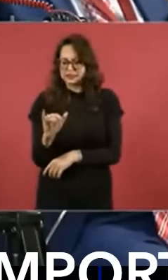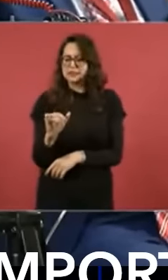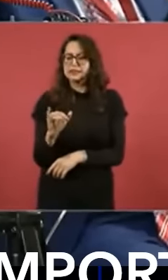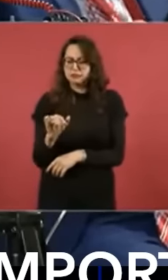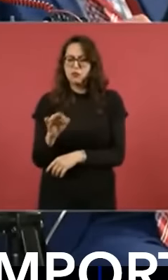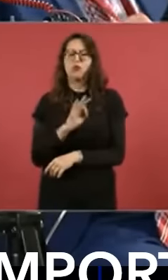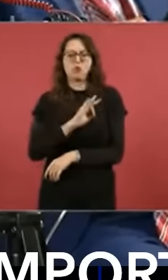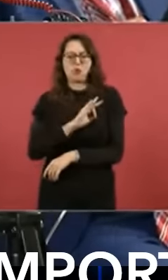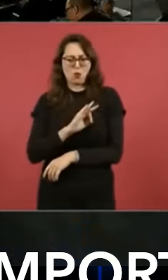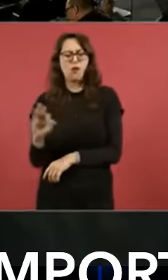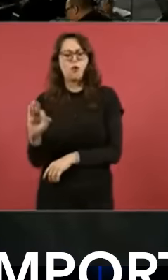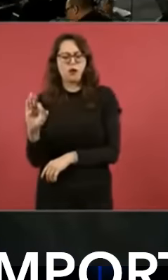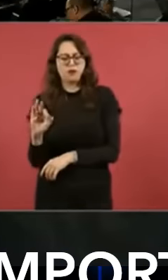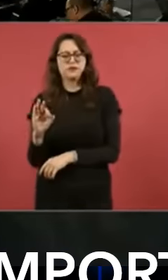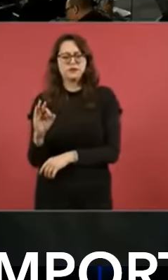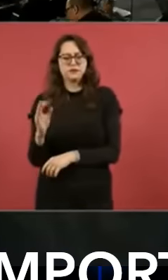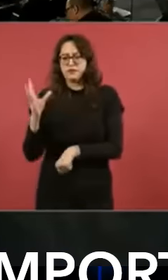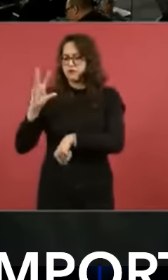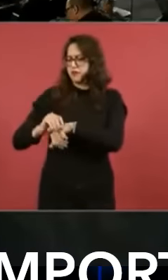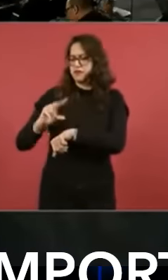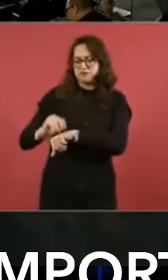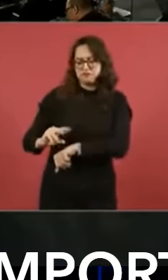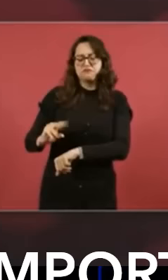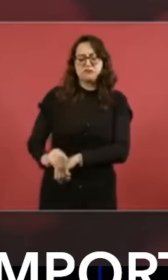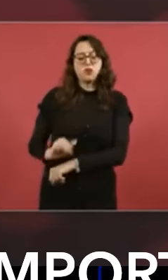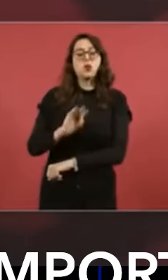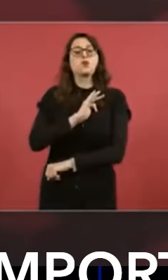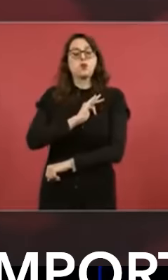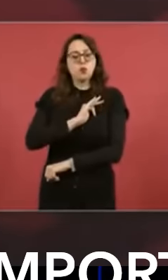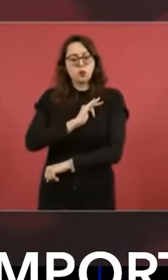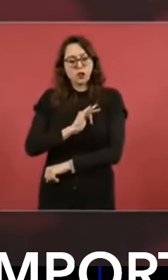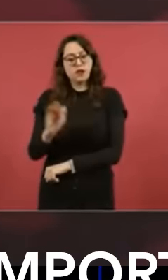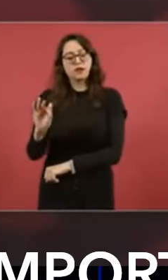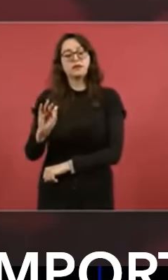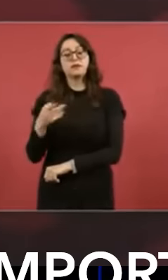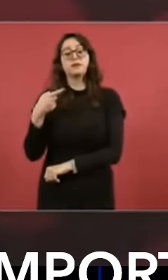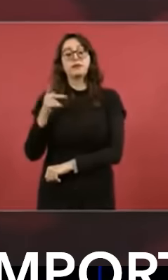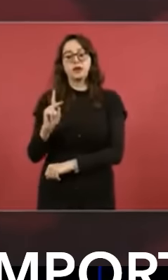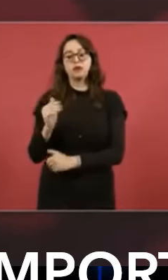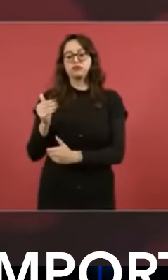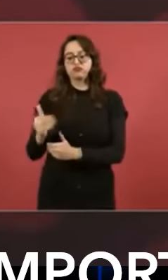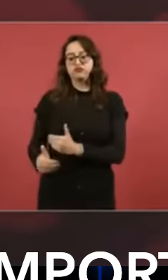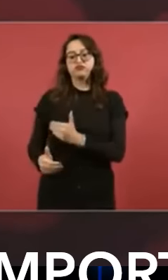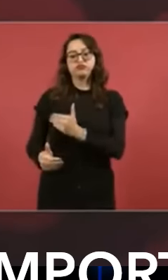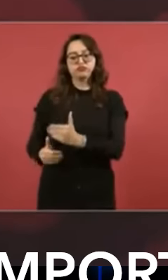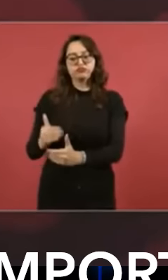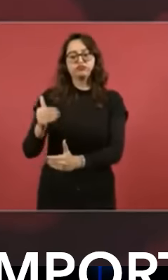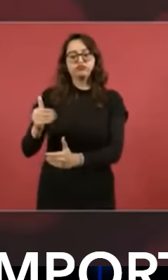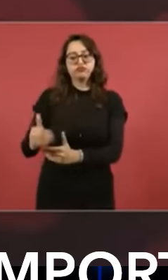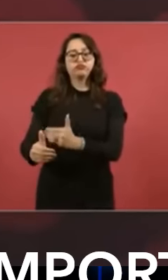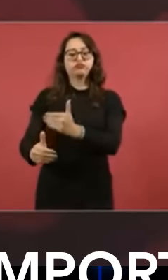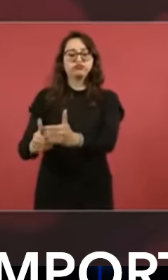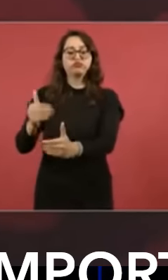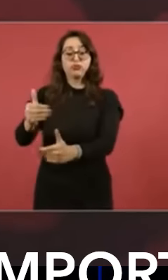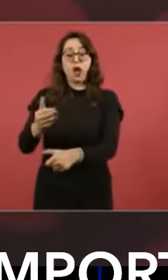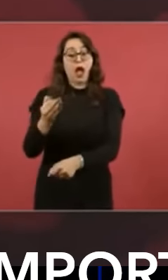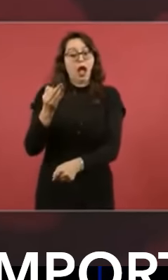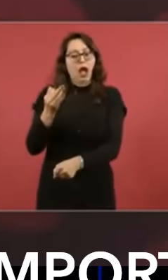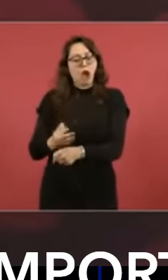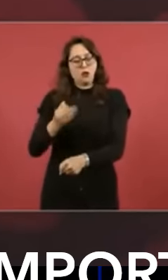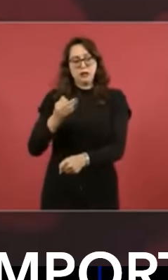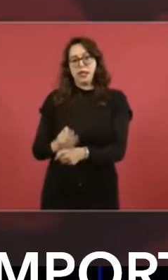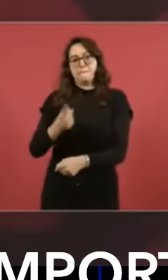Bienestar tiene permiso para todo eso. Sin embargo, se decidió que